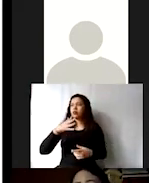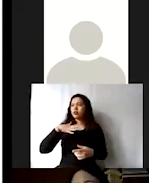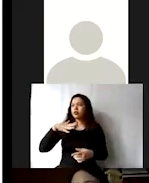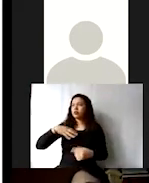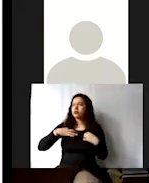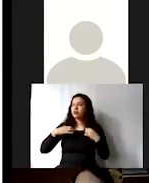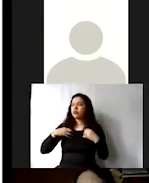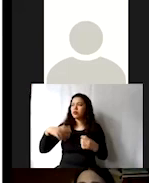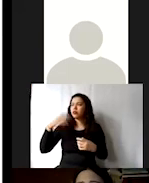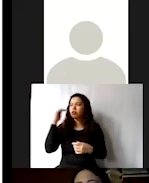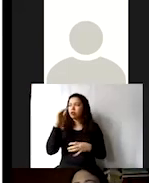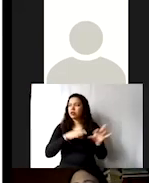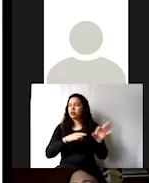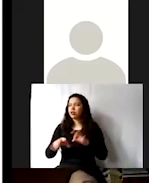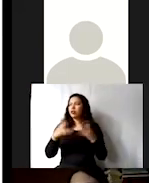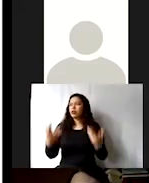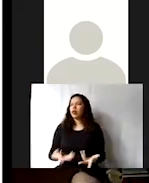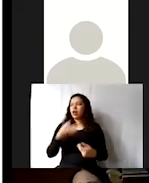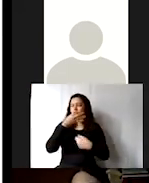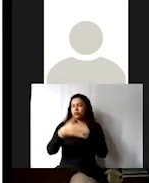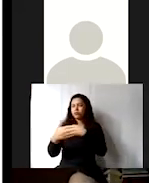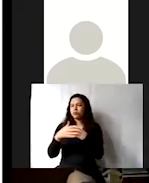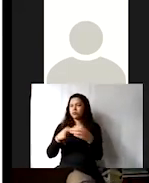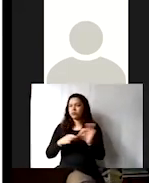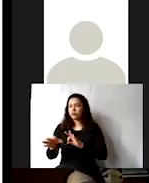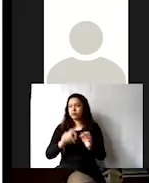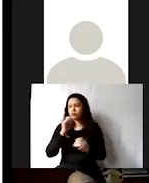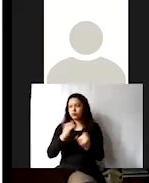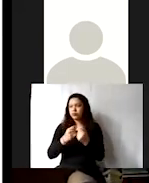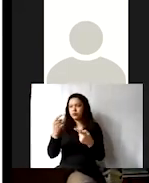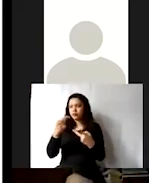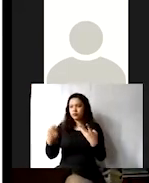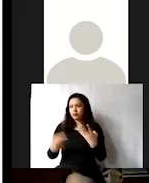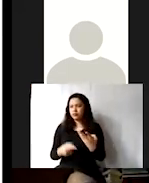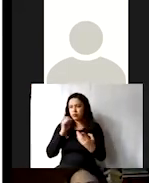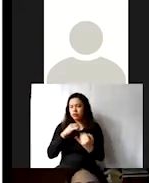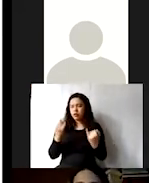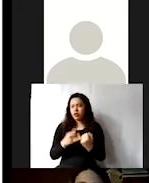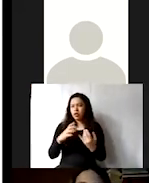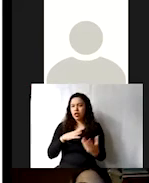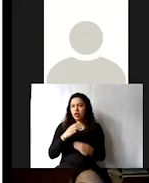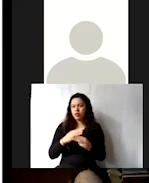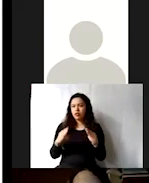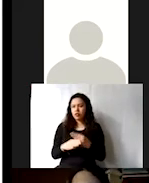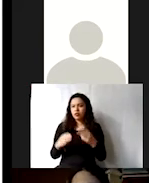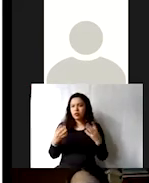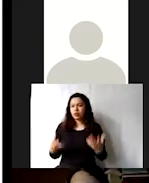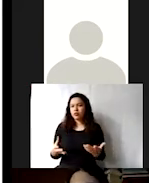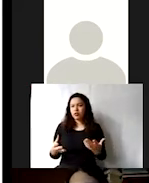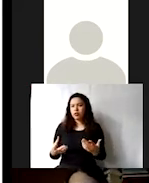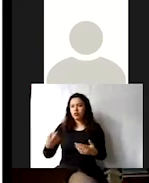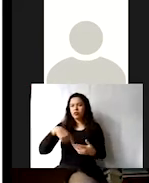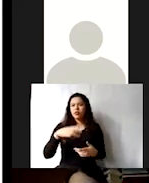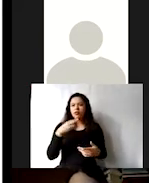o aplicar a convocatorias o etc., también hay así un montón de herramientas que pueden utilizar para